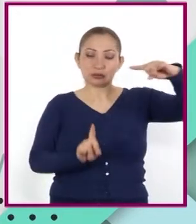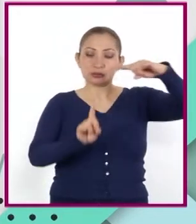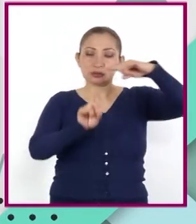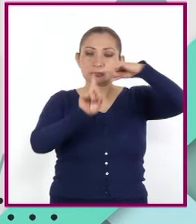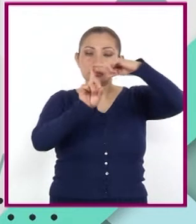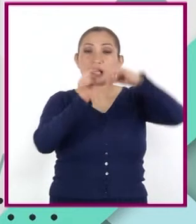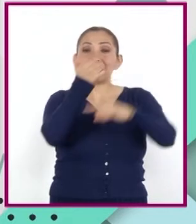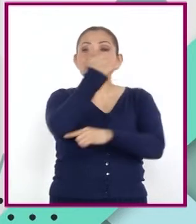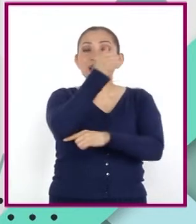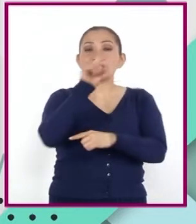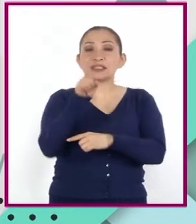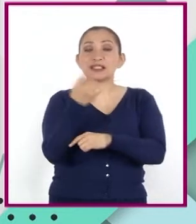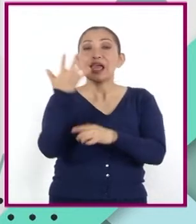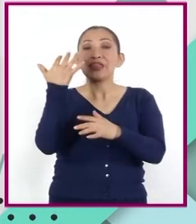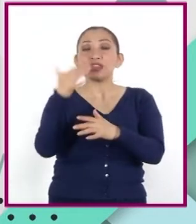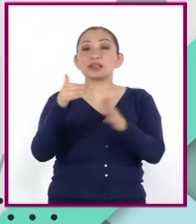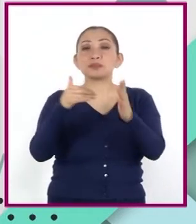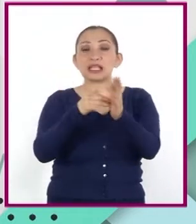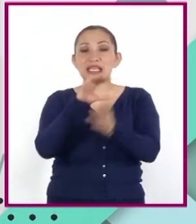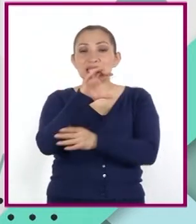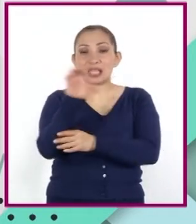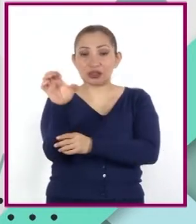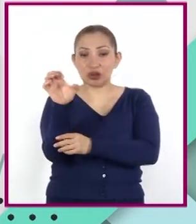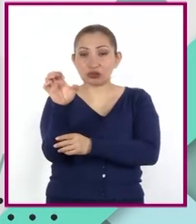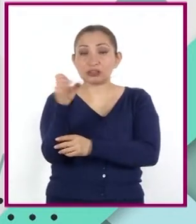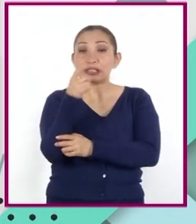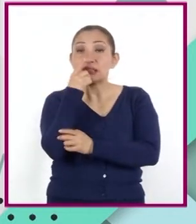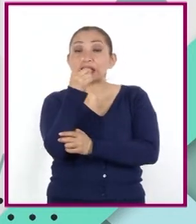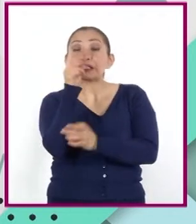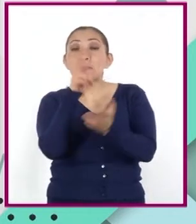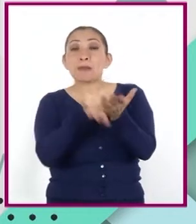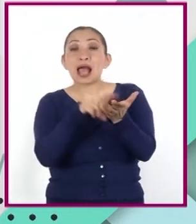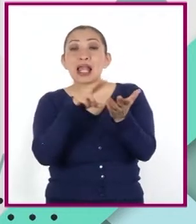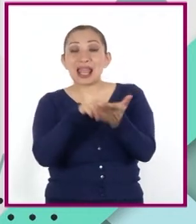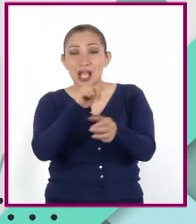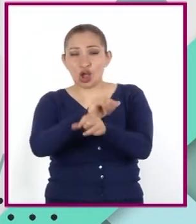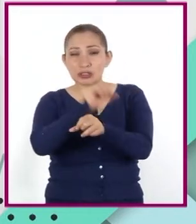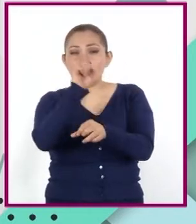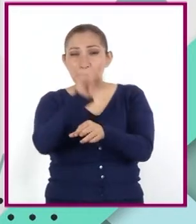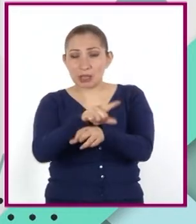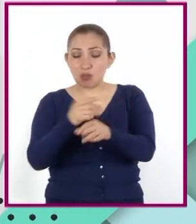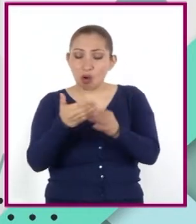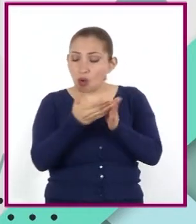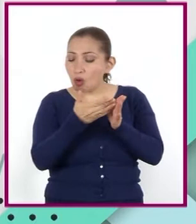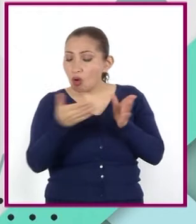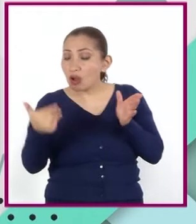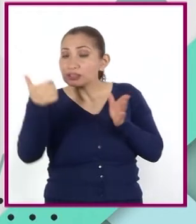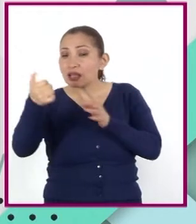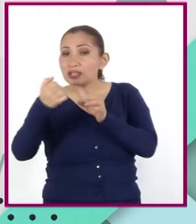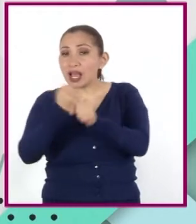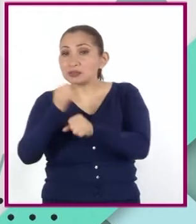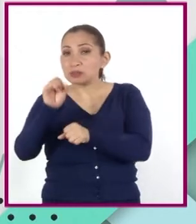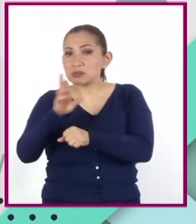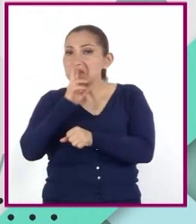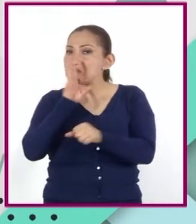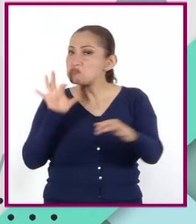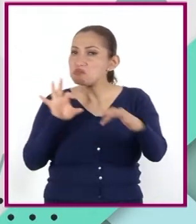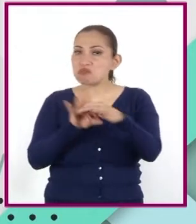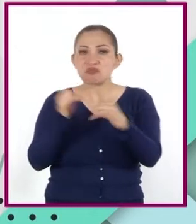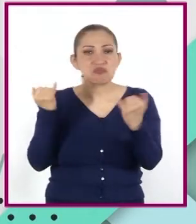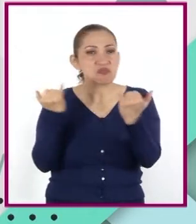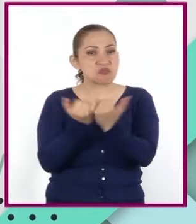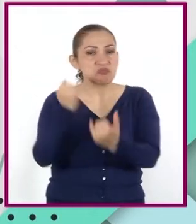es 6,10500 y nos indica el valor del artículo que coincide con nuestra respuesta.